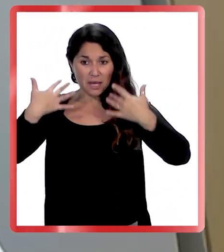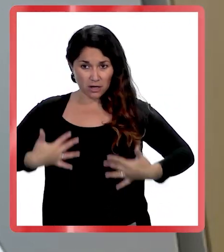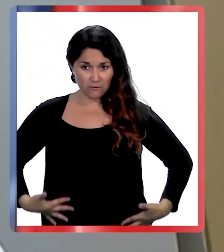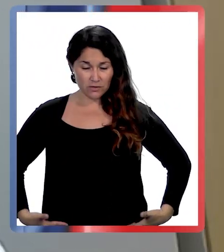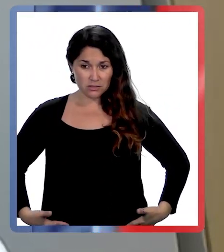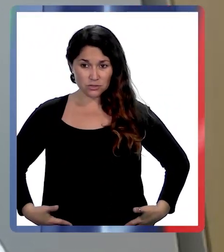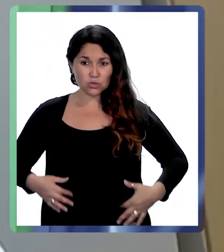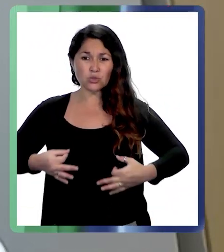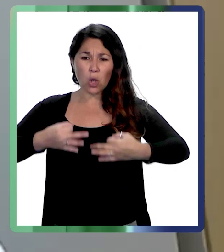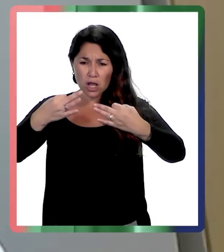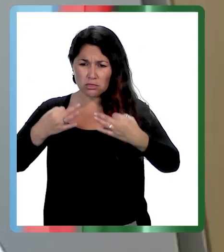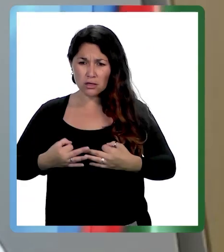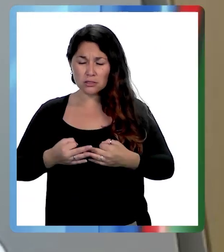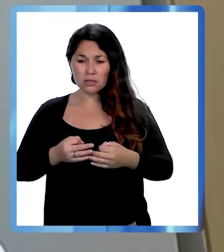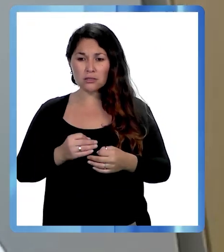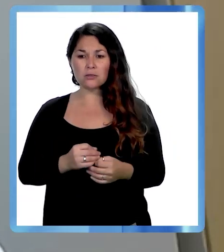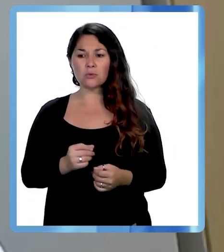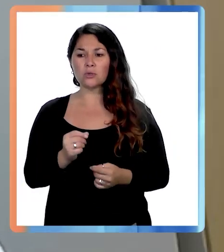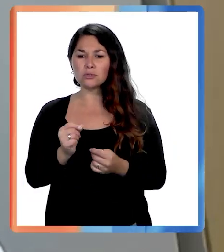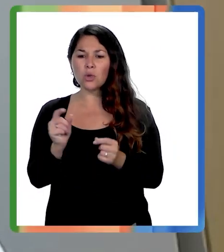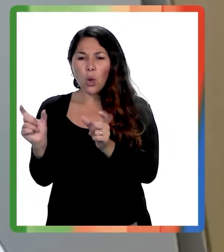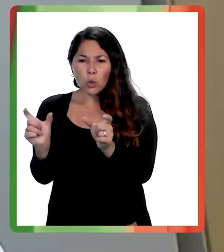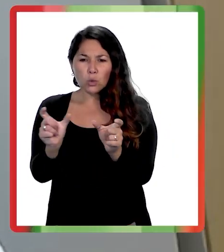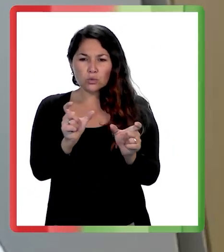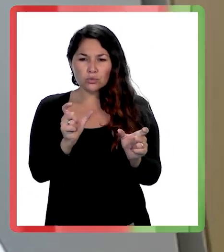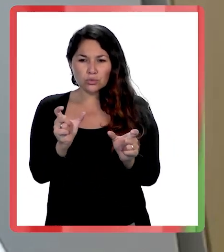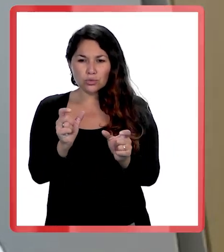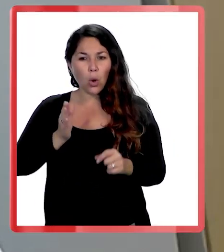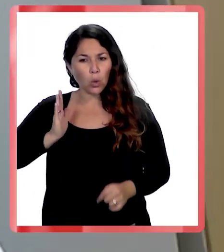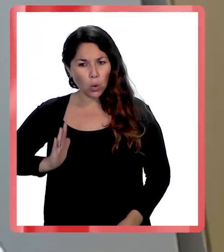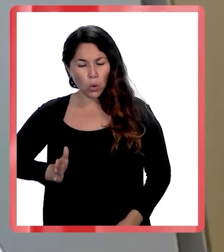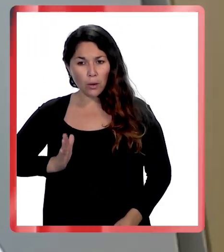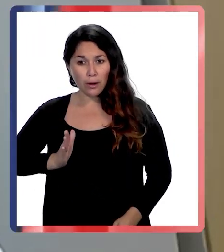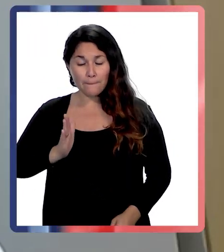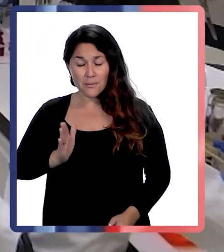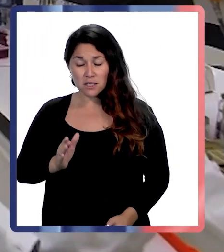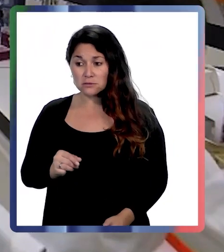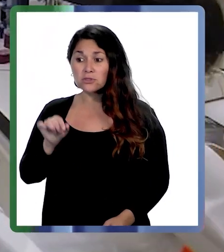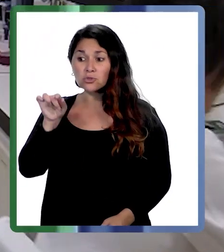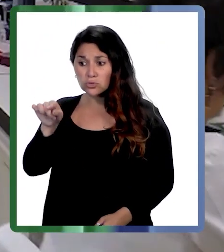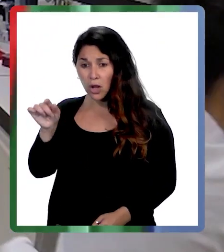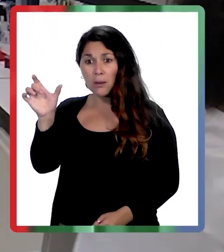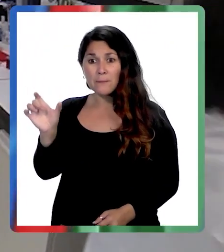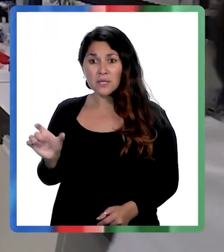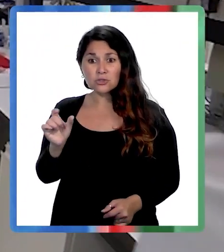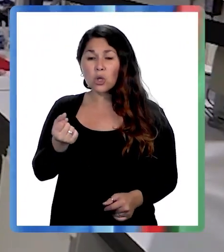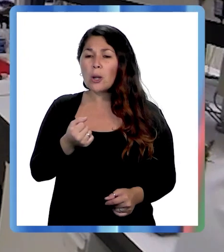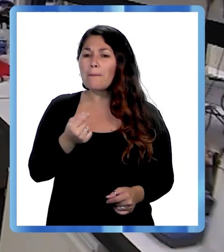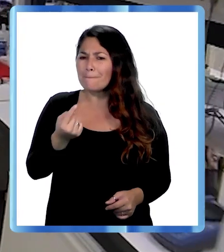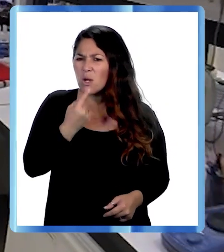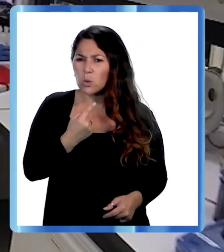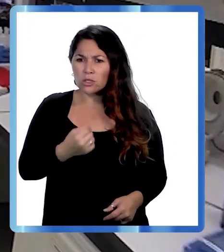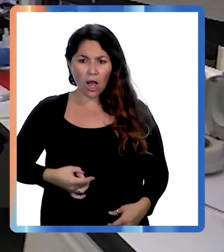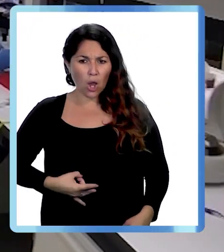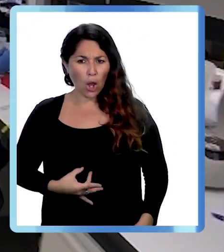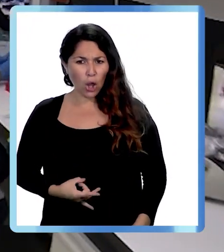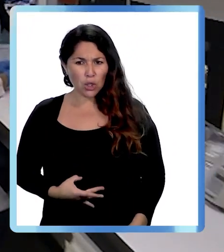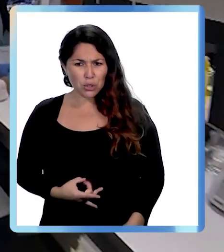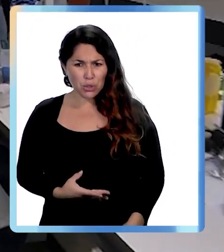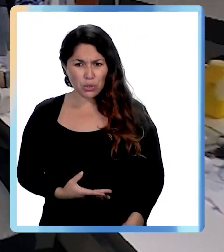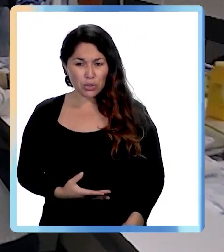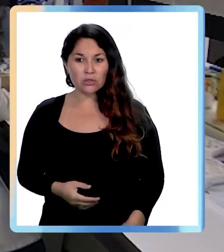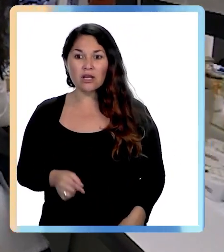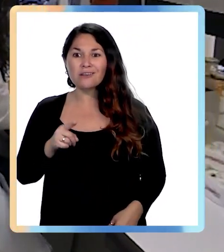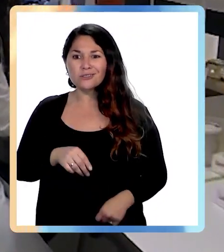físico detallado y un seguimiento detallado. O sea, todo paciente que esté escuchando y que alguna vez consulte por dolor abdominal,